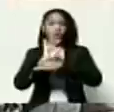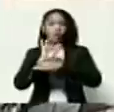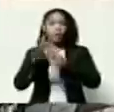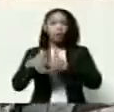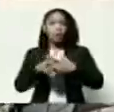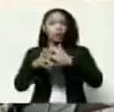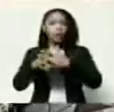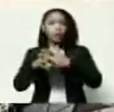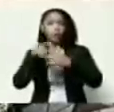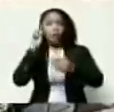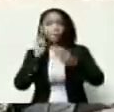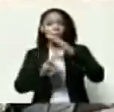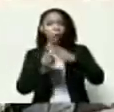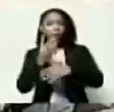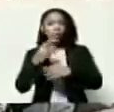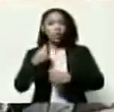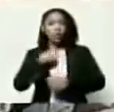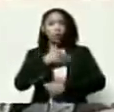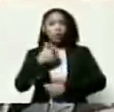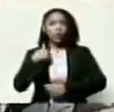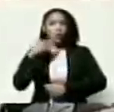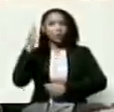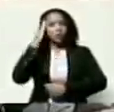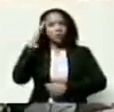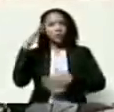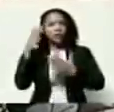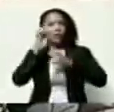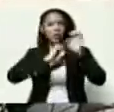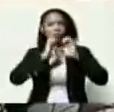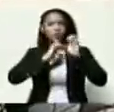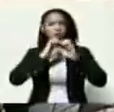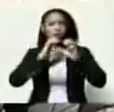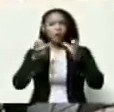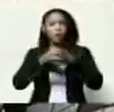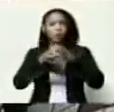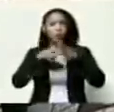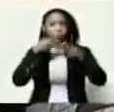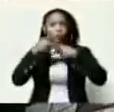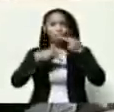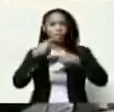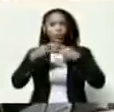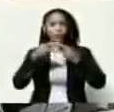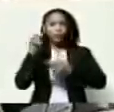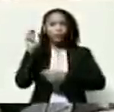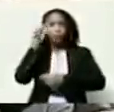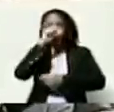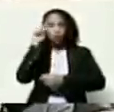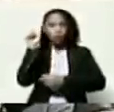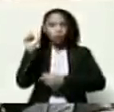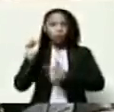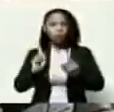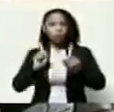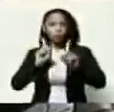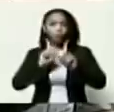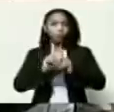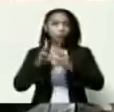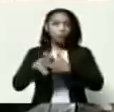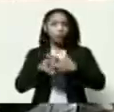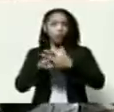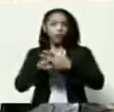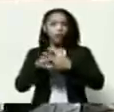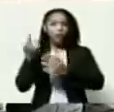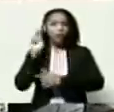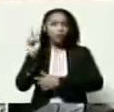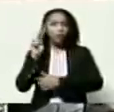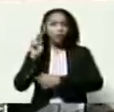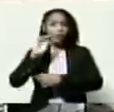de Miraflores. Quisiera saber cuál es la evaluación que realiza el Partido Socialista Unido de Venezuela de este acercamiento de Estados Unidos a Venezuela.